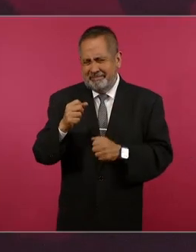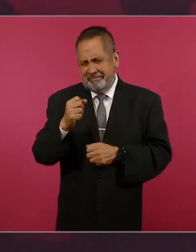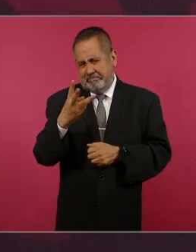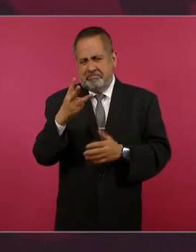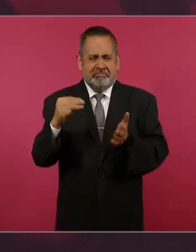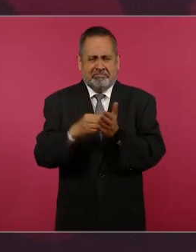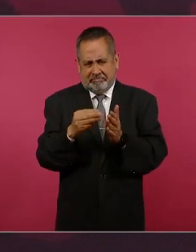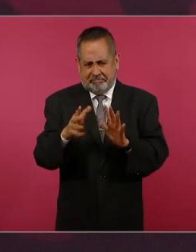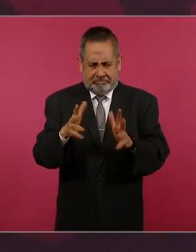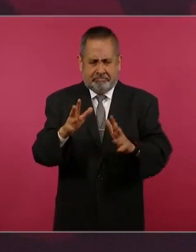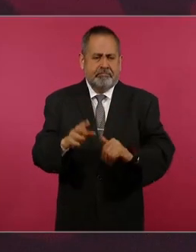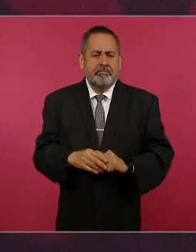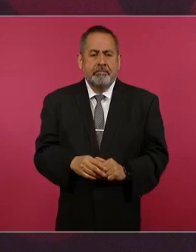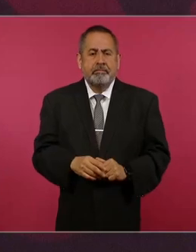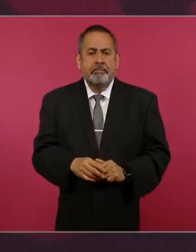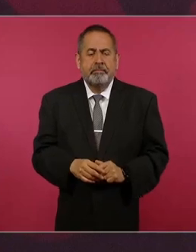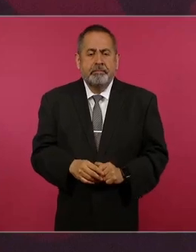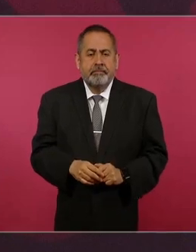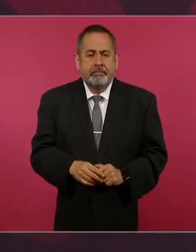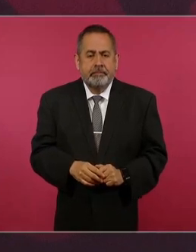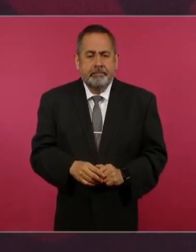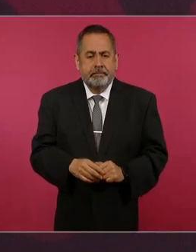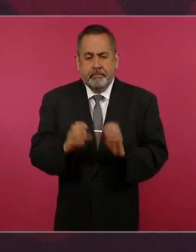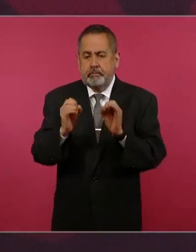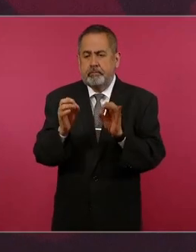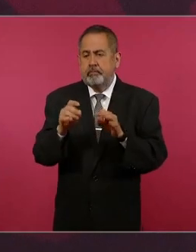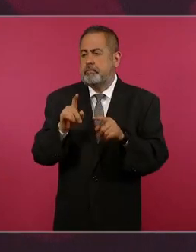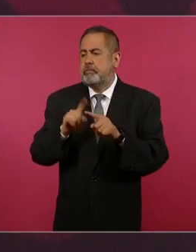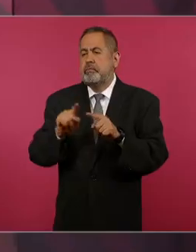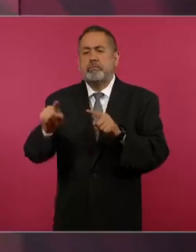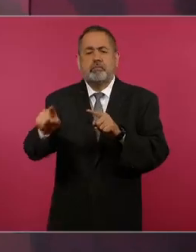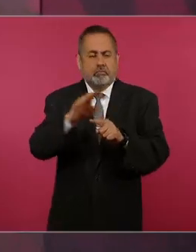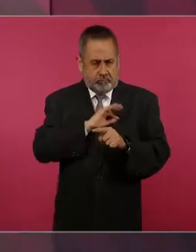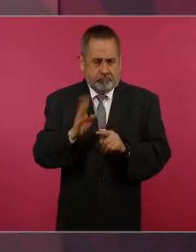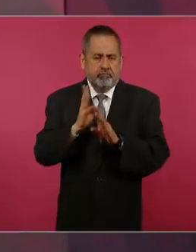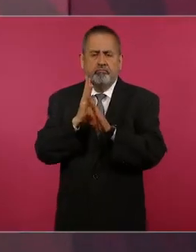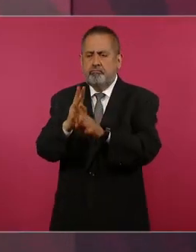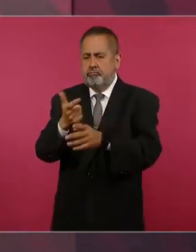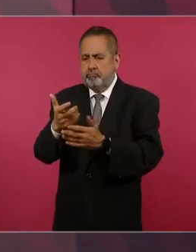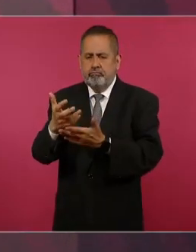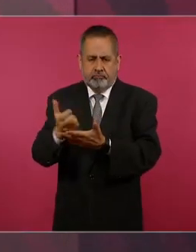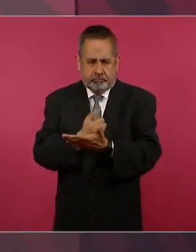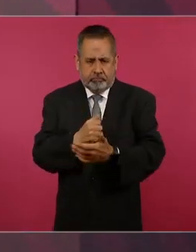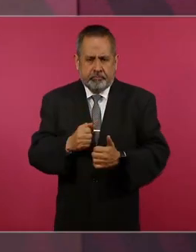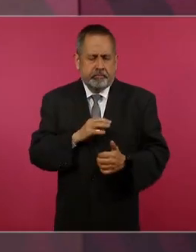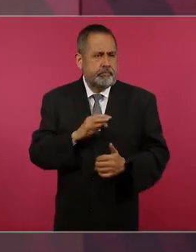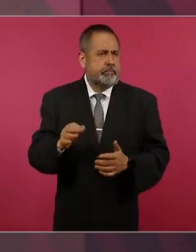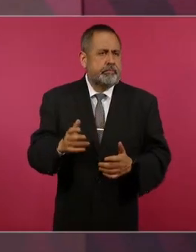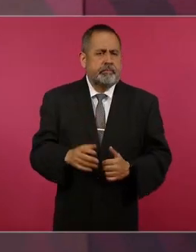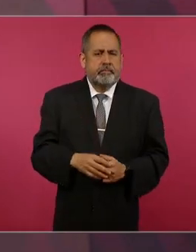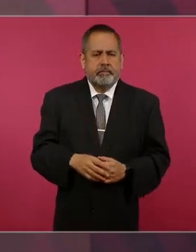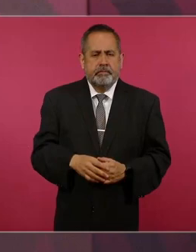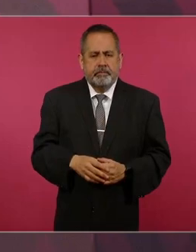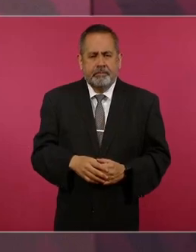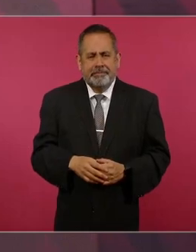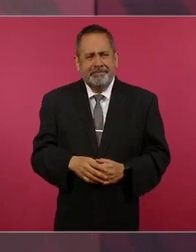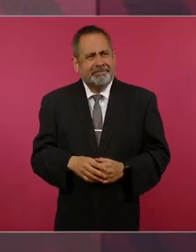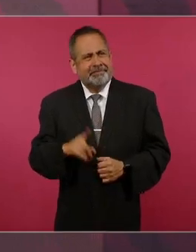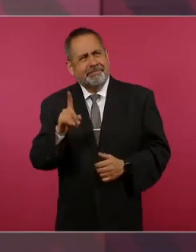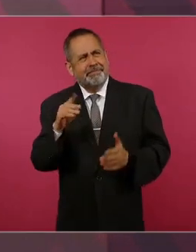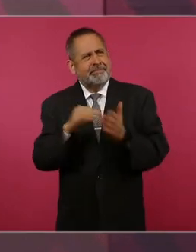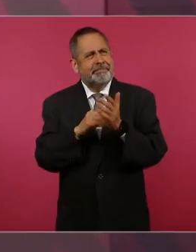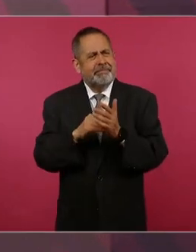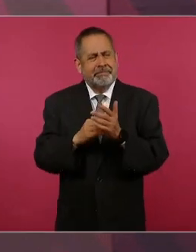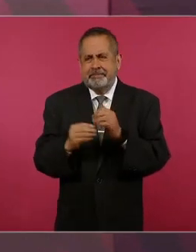sucursales, son como mil más